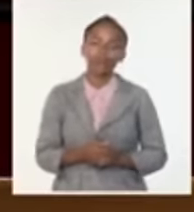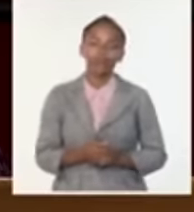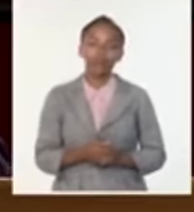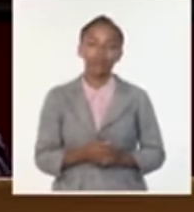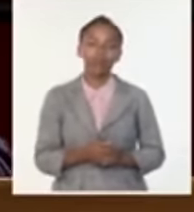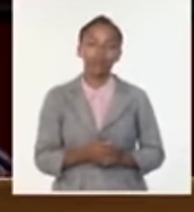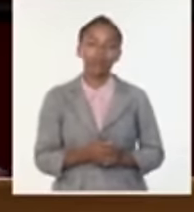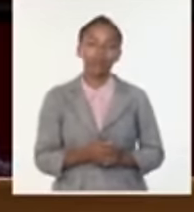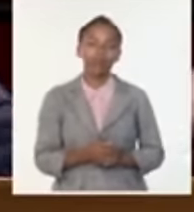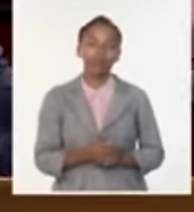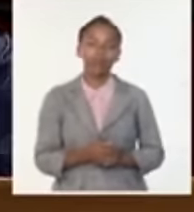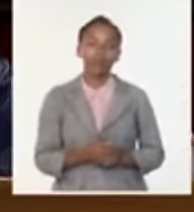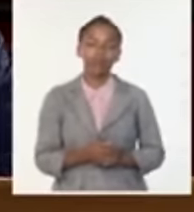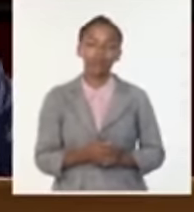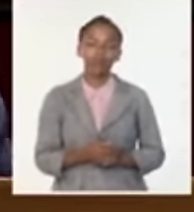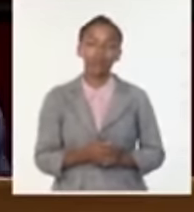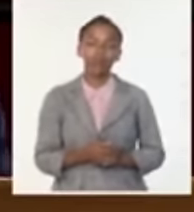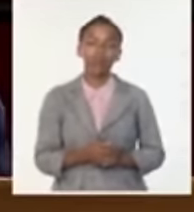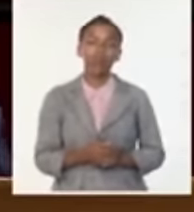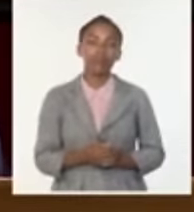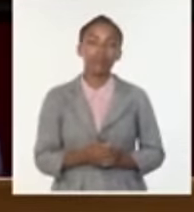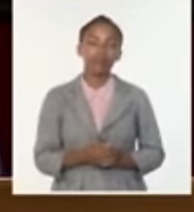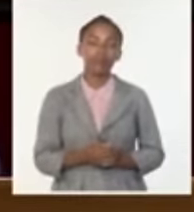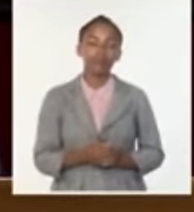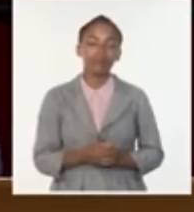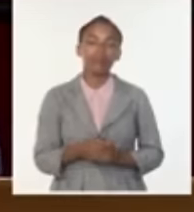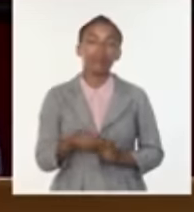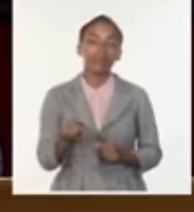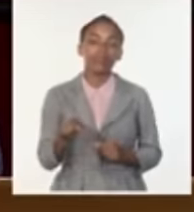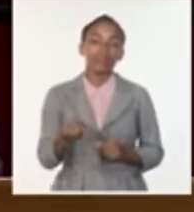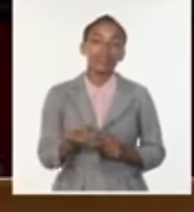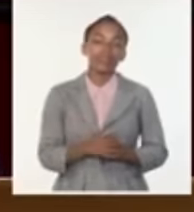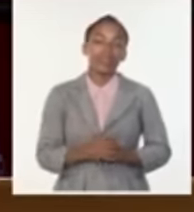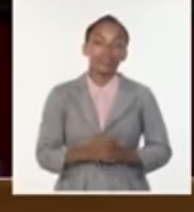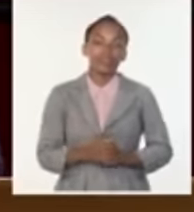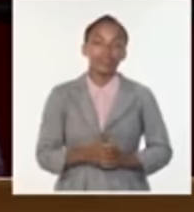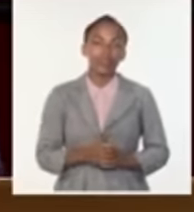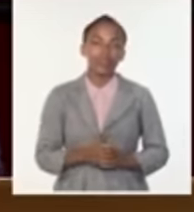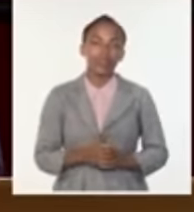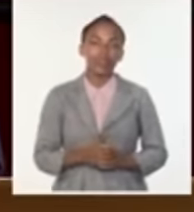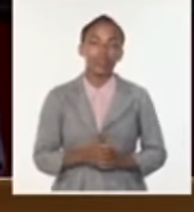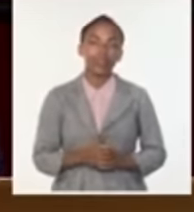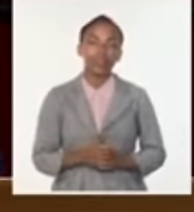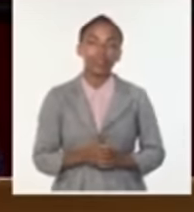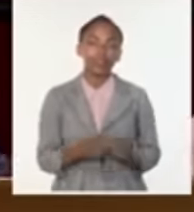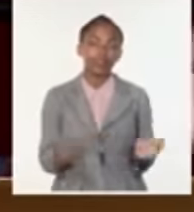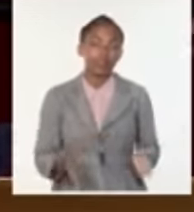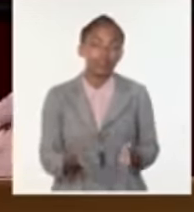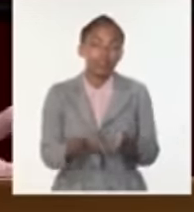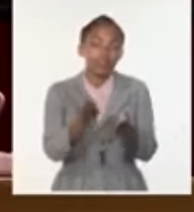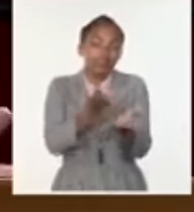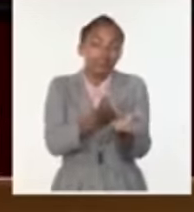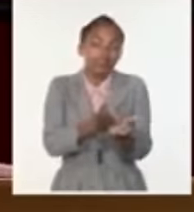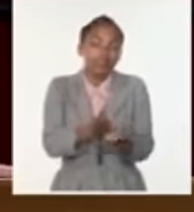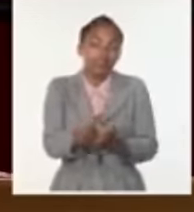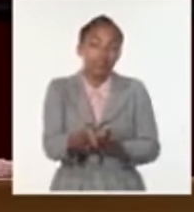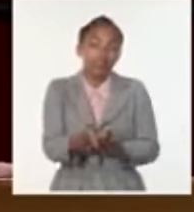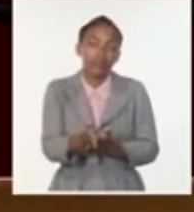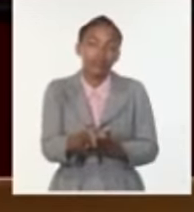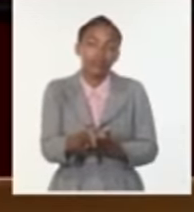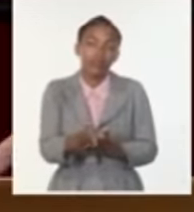la necesidad de que esto funcione. Además son ingresos que tributa al municipio. Y avanzar en el camino de que todo esto tributa y